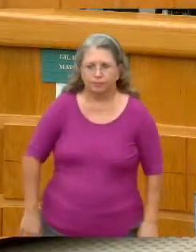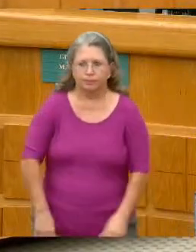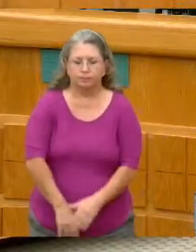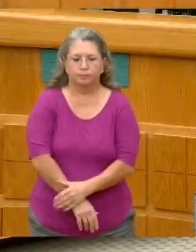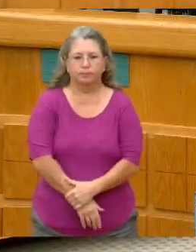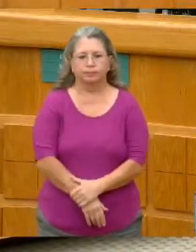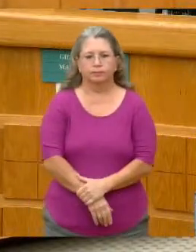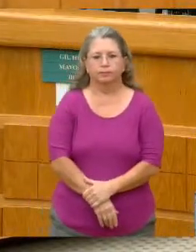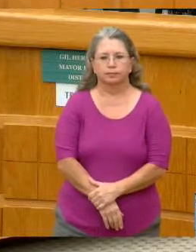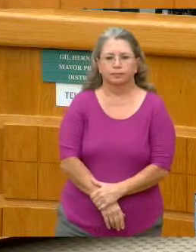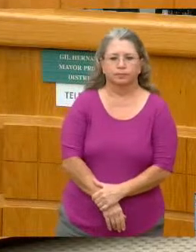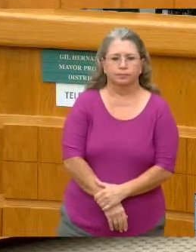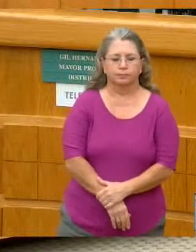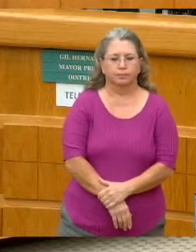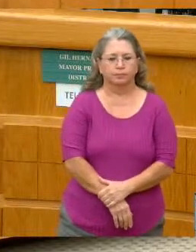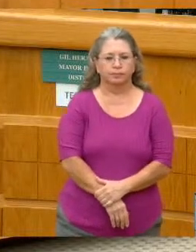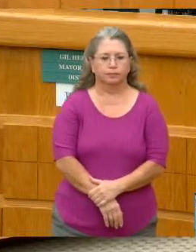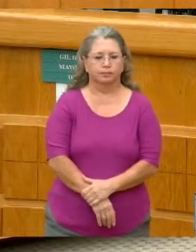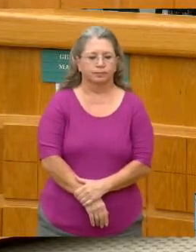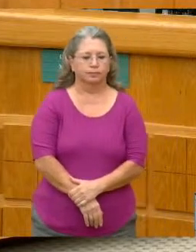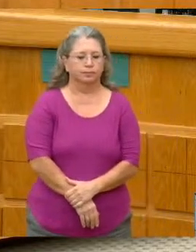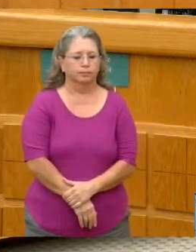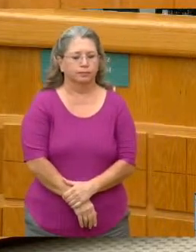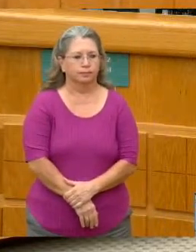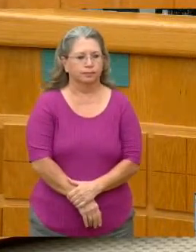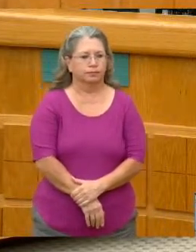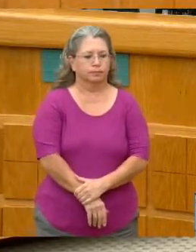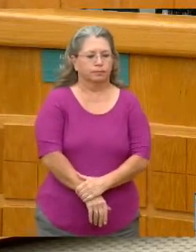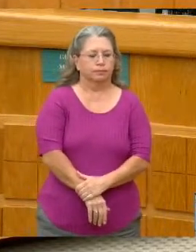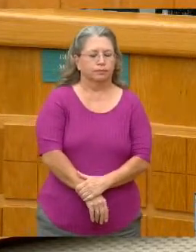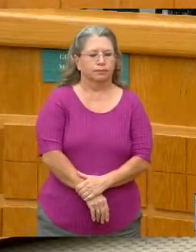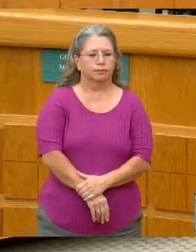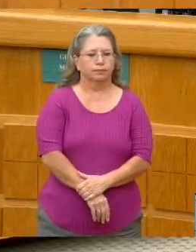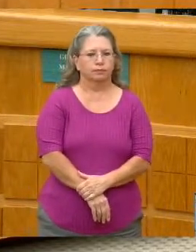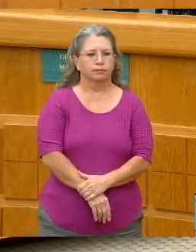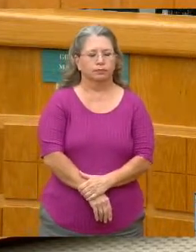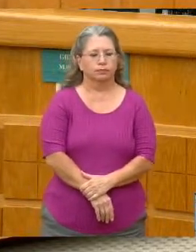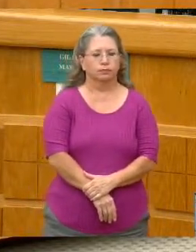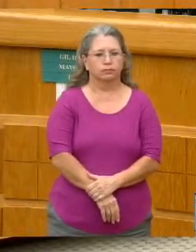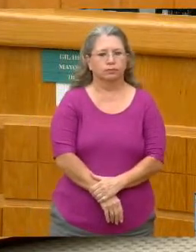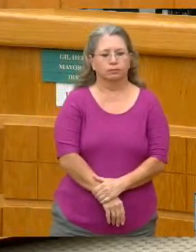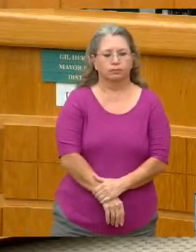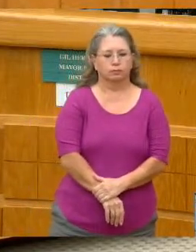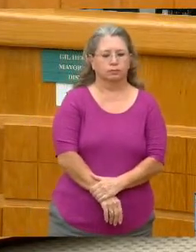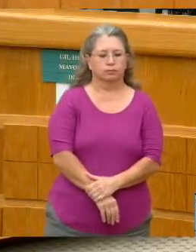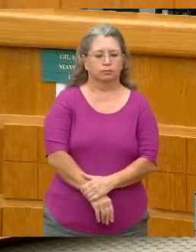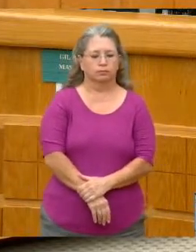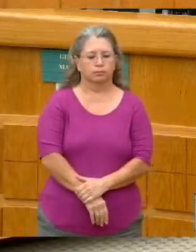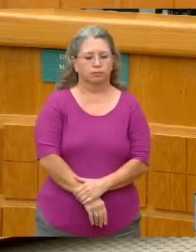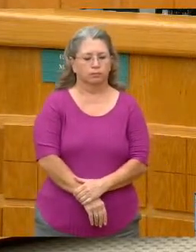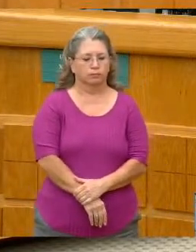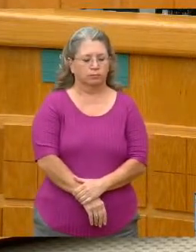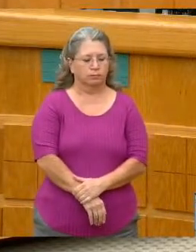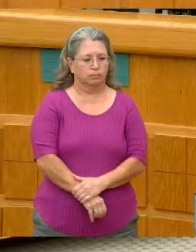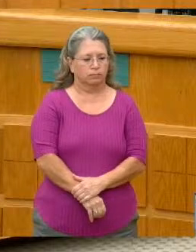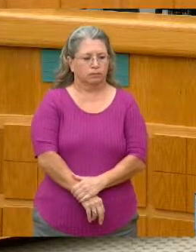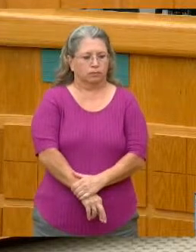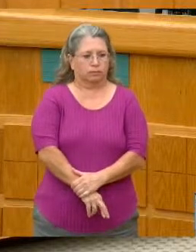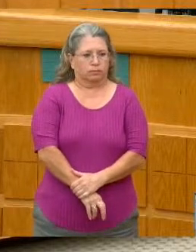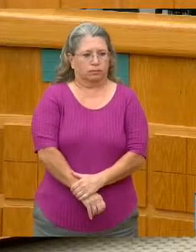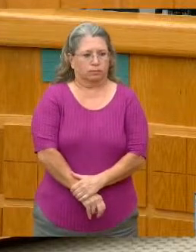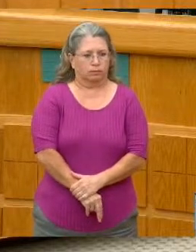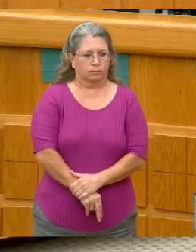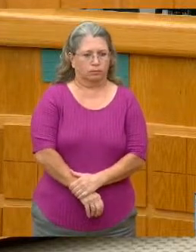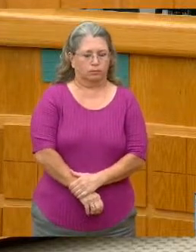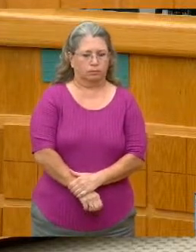de manera responsable. Mantenga su distancia y use el cubrebocas. Al igual cuando vaya a un restaurante o a algún establecimiento, le pido continúe practicando